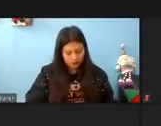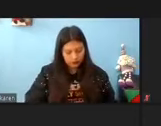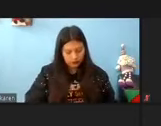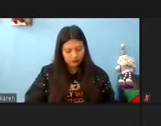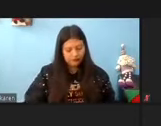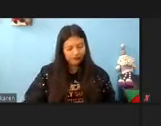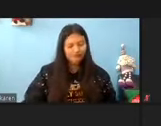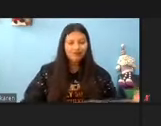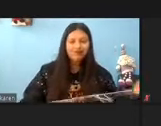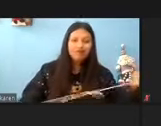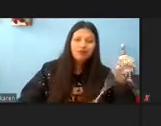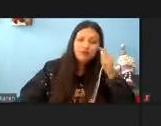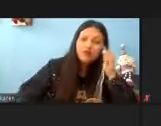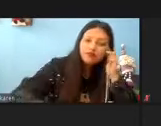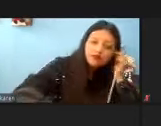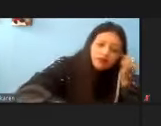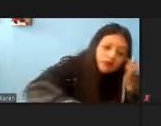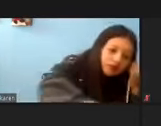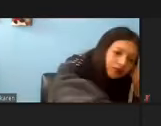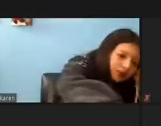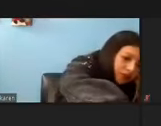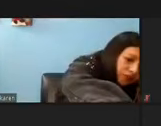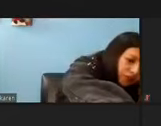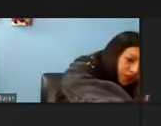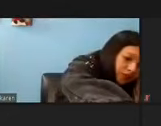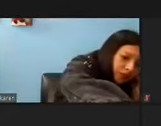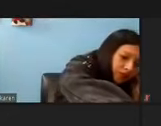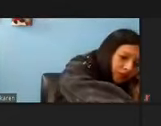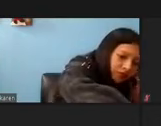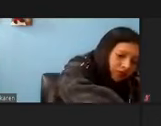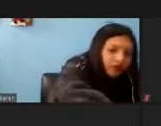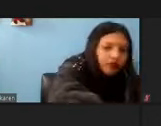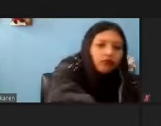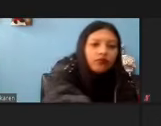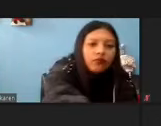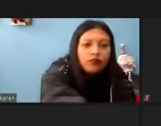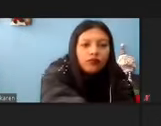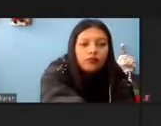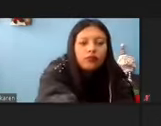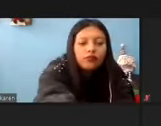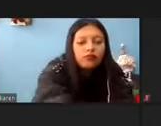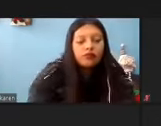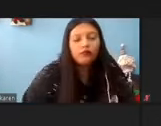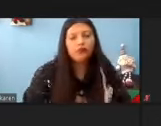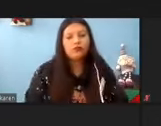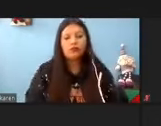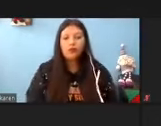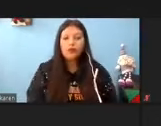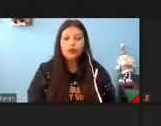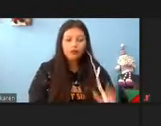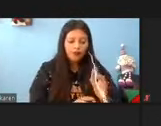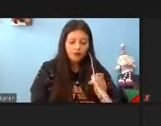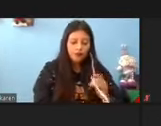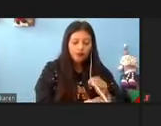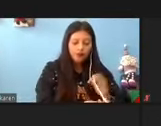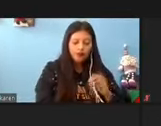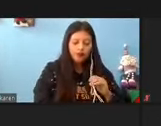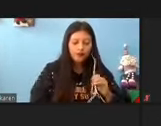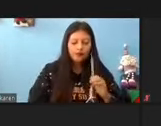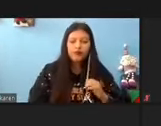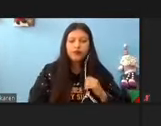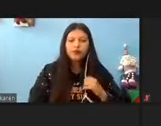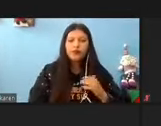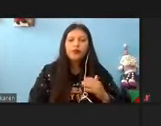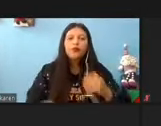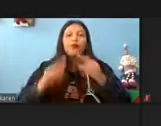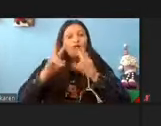los que hemos venido sesionando desde el día de ayer. Entonces, sin más preámbulos, le voy a dar la palabra a la profesora María Angélica Tamayo del